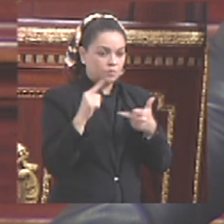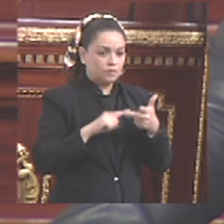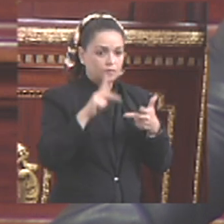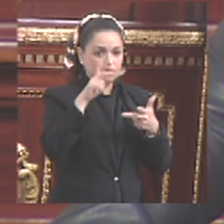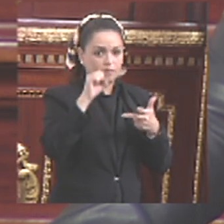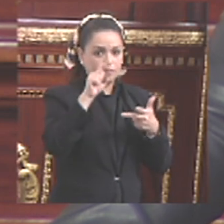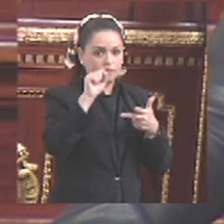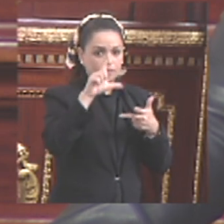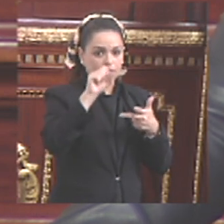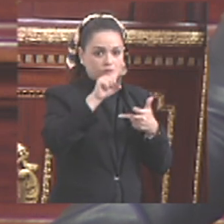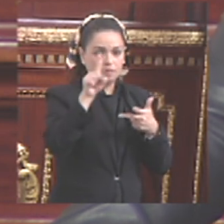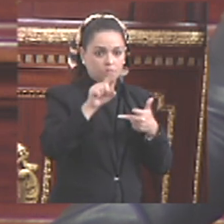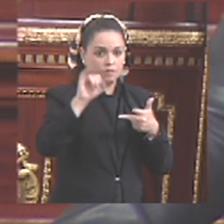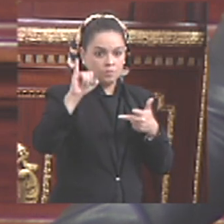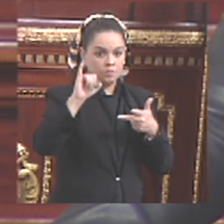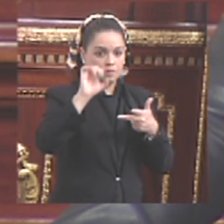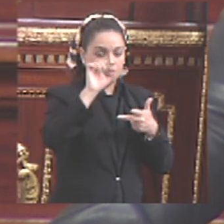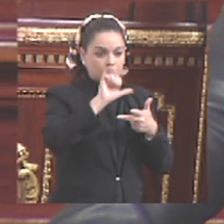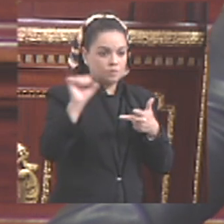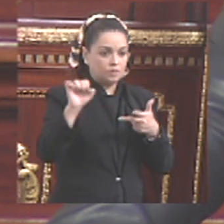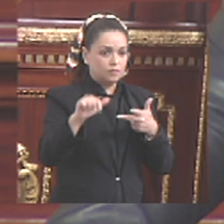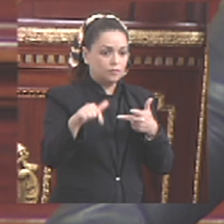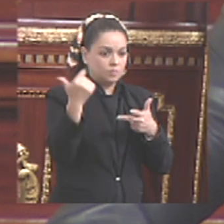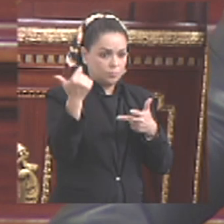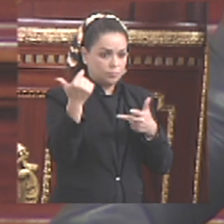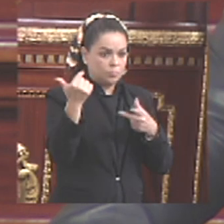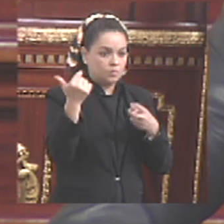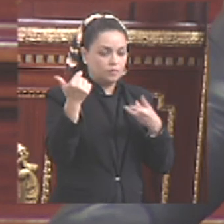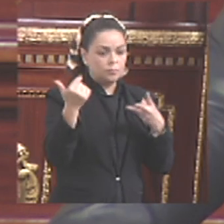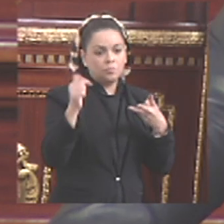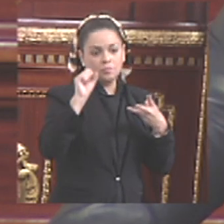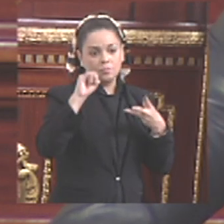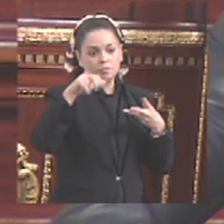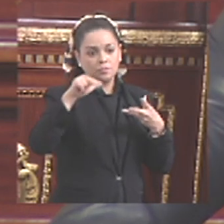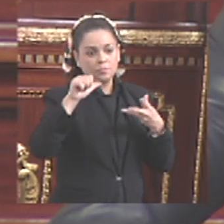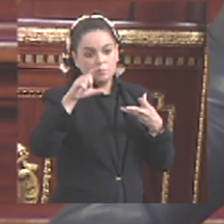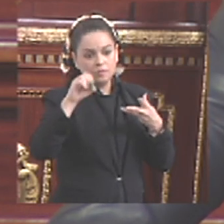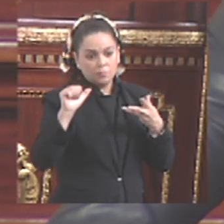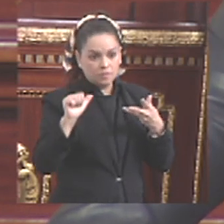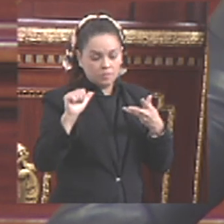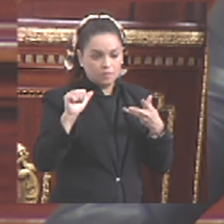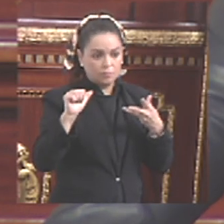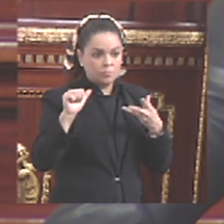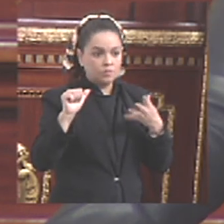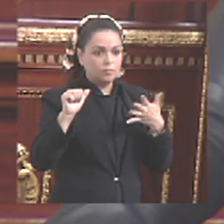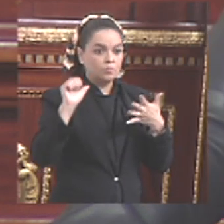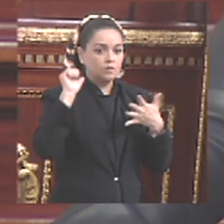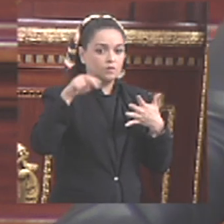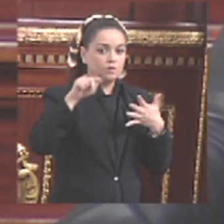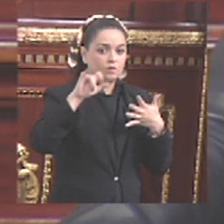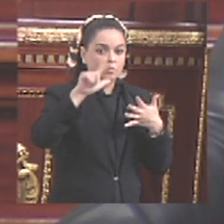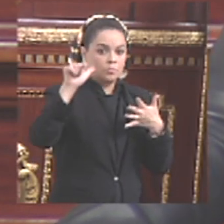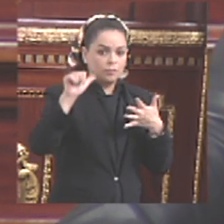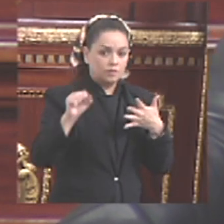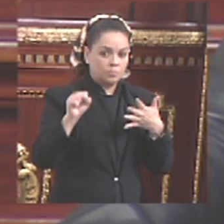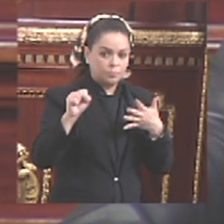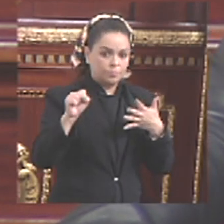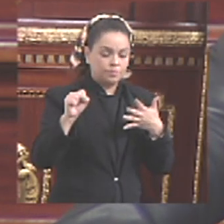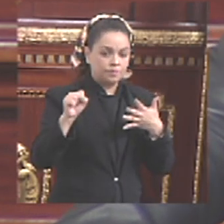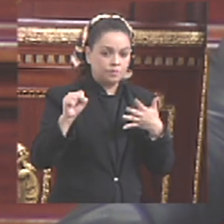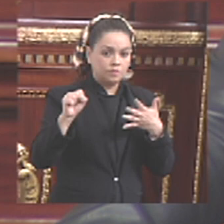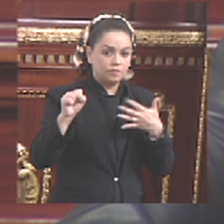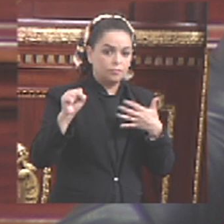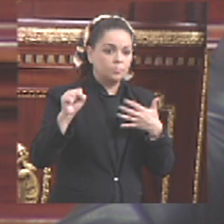Pestalozzi 611 está sin casa, Sinaloa 93 está sin casa, Antillas 1006 está sin